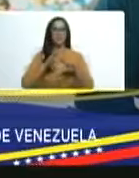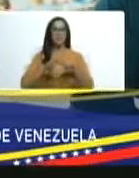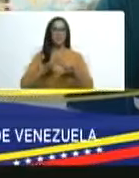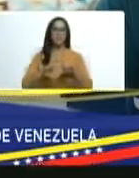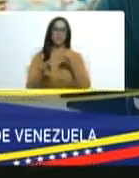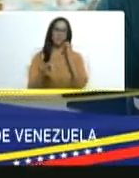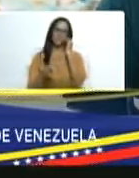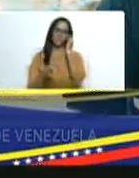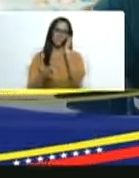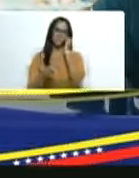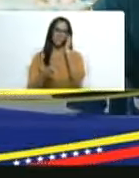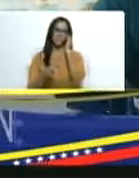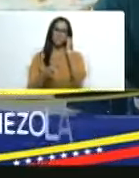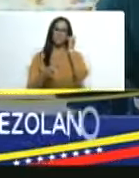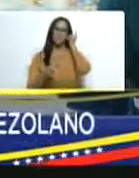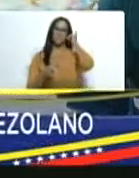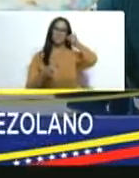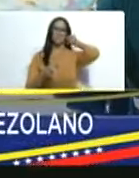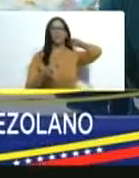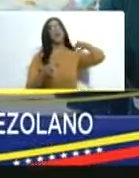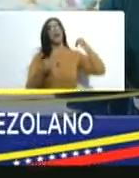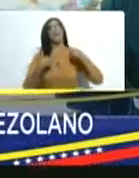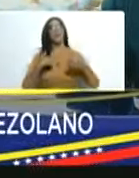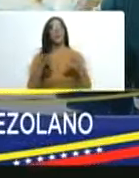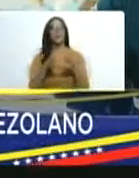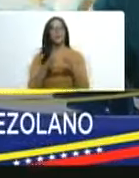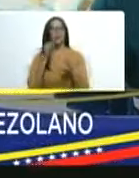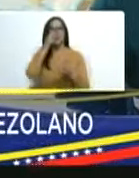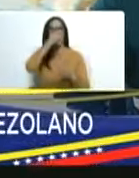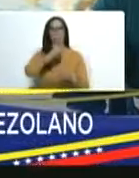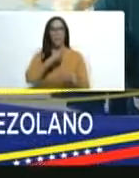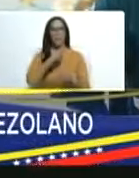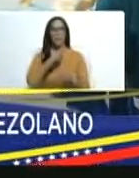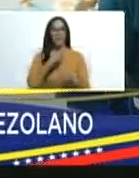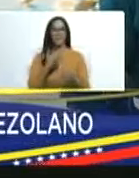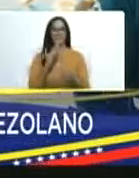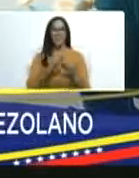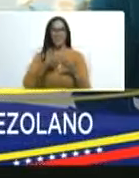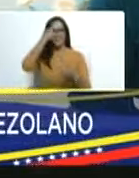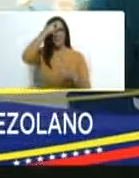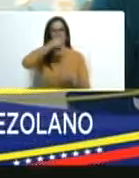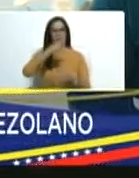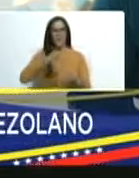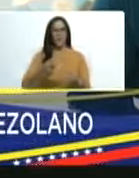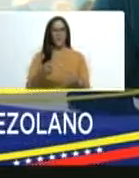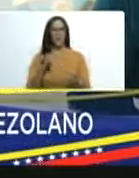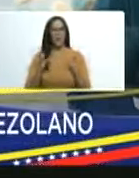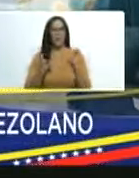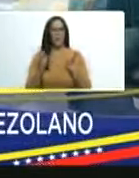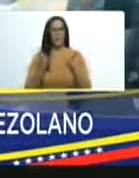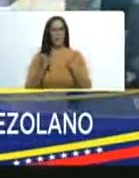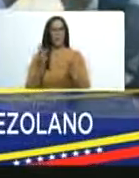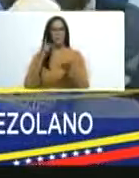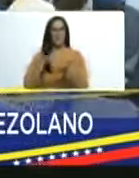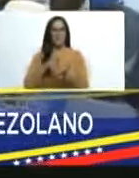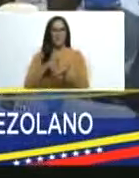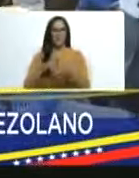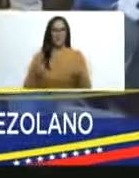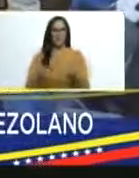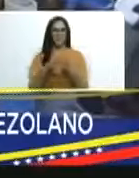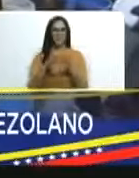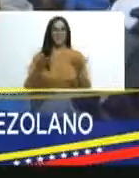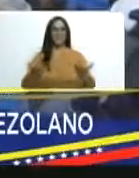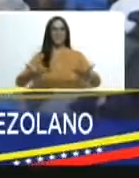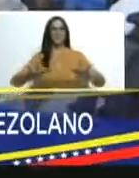a mis compañeros, a los hombres. Gracias al pueblo de Carúpano. Qué emocionante llegar a Carúpano y ser